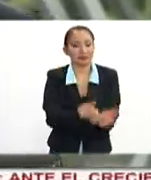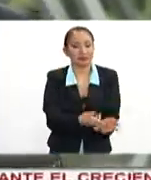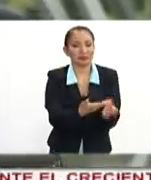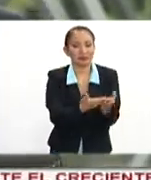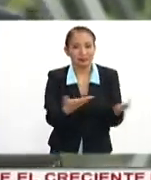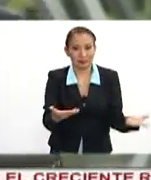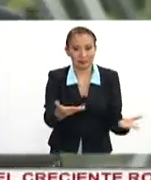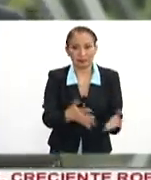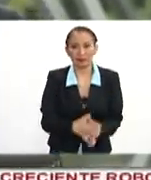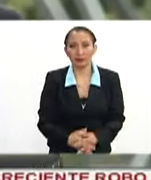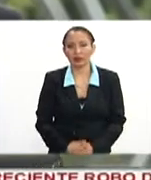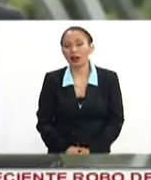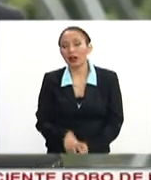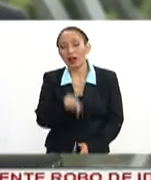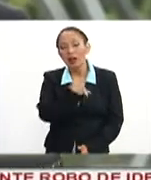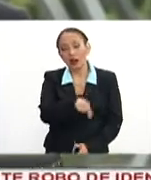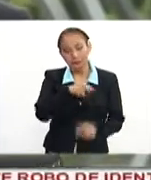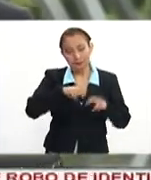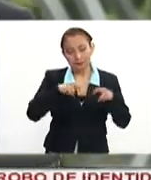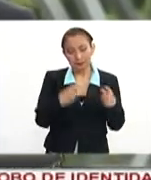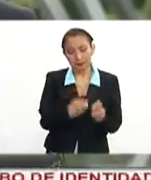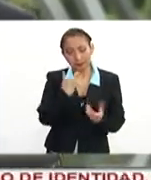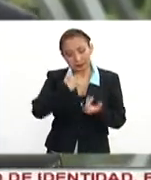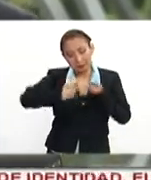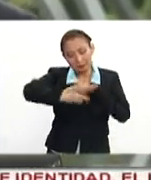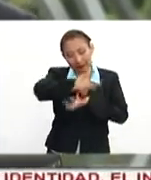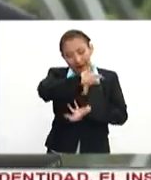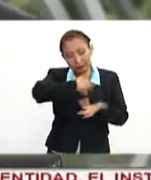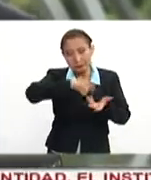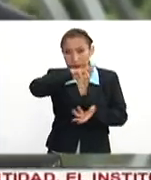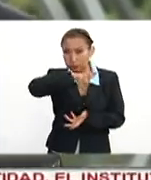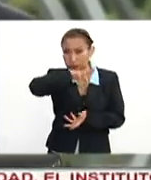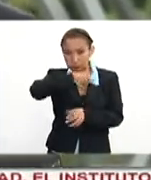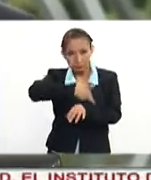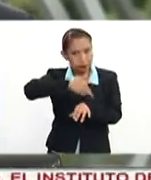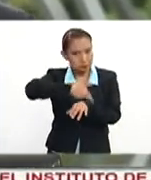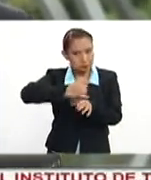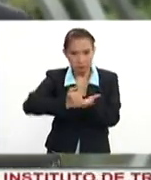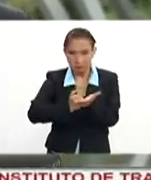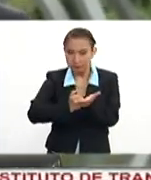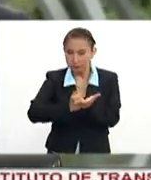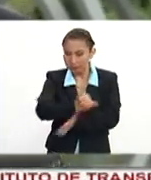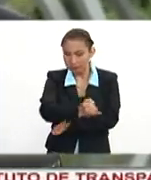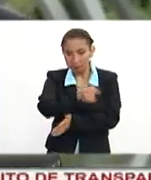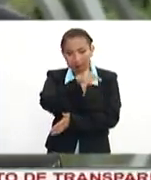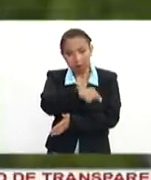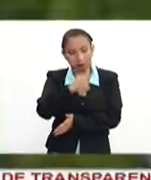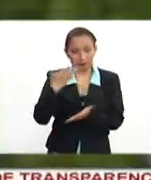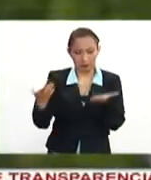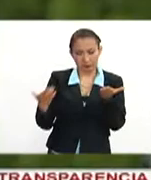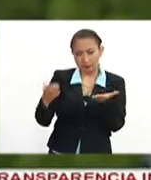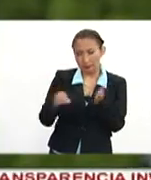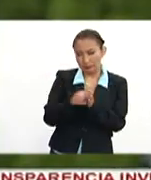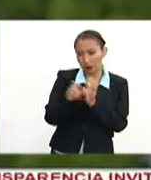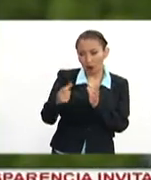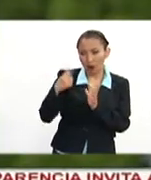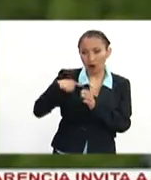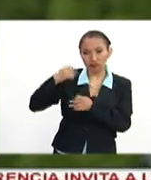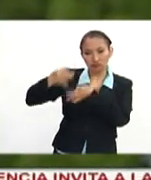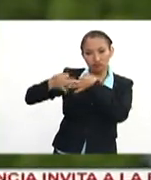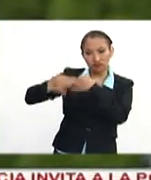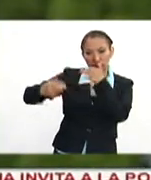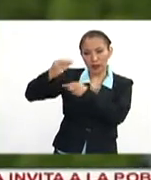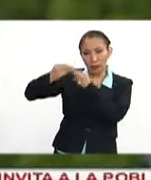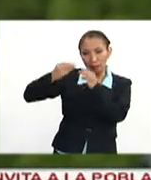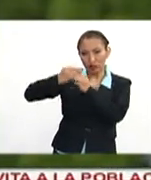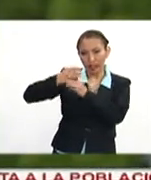estaba incluido. El panel ha resuelto de manera rápida, de manera expedita, si lo comparamos, por ejemplo, con los tribunales de la Organización